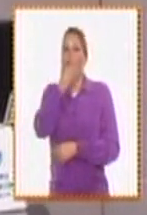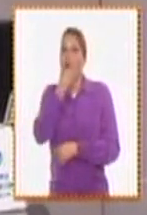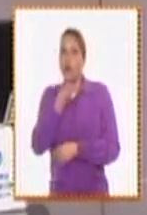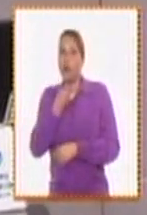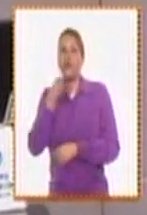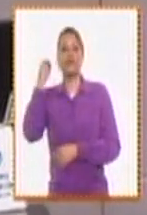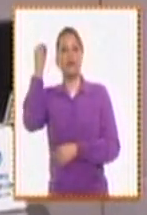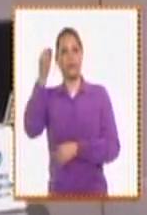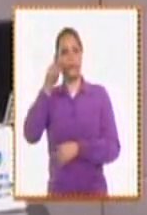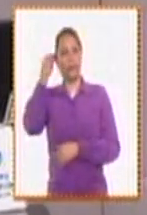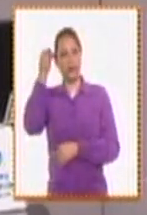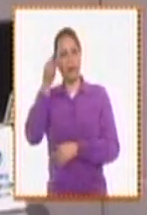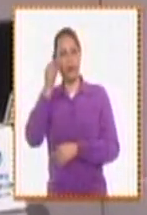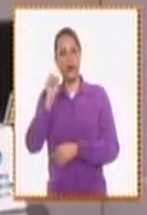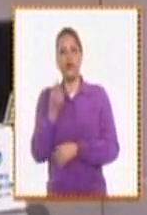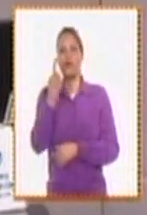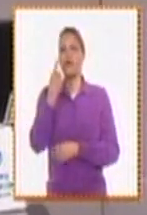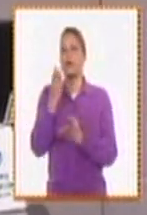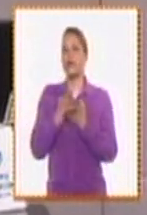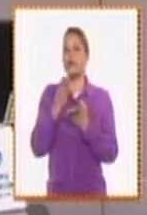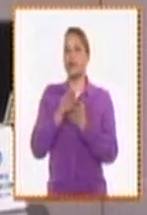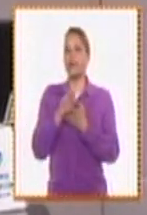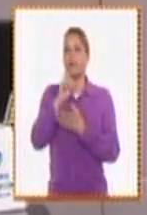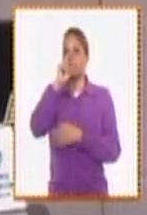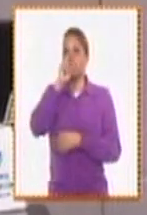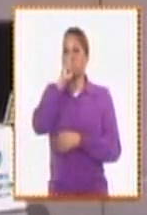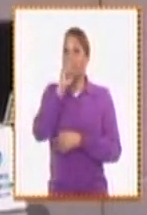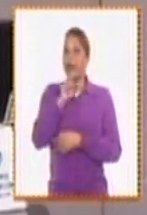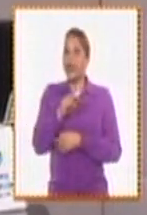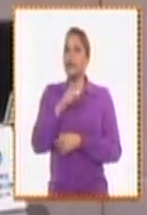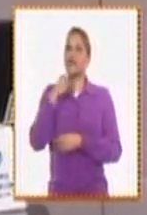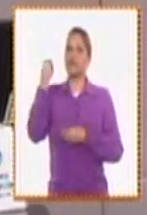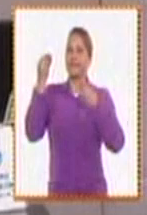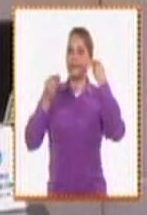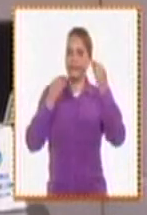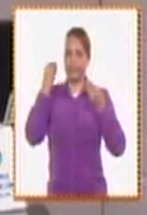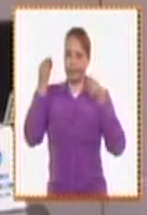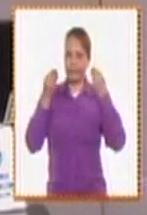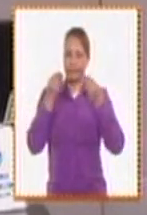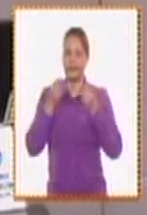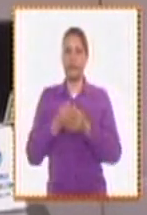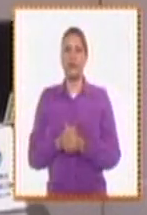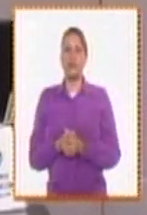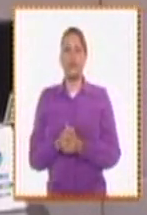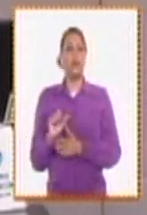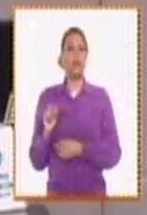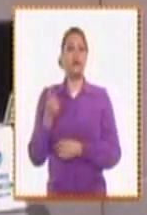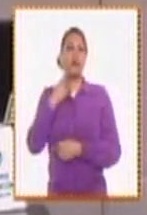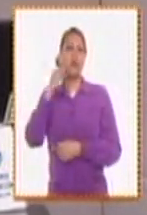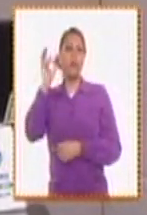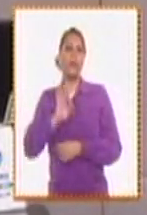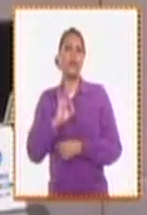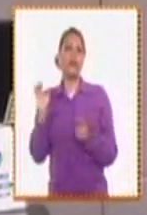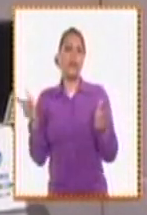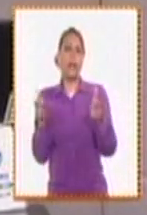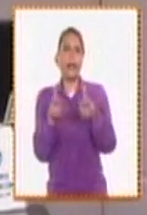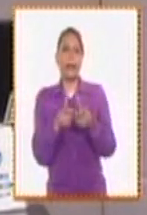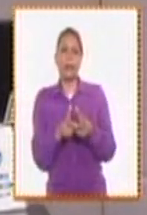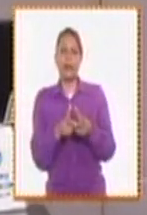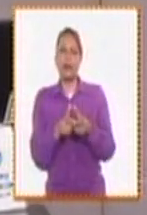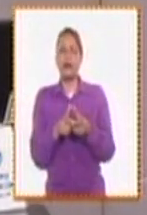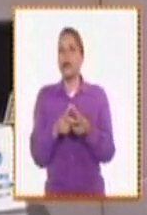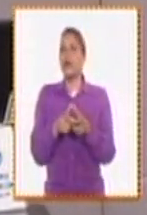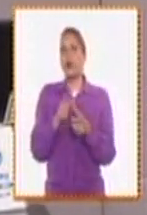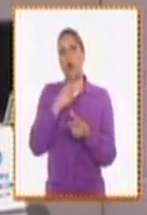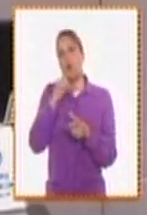Un estudiante vinculado a un hecho de droga nos ocupa y nos preocupa. No solo porque para nosotros sea un % significativo o insignificativo,